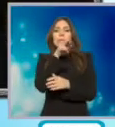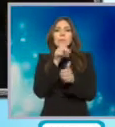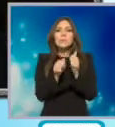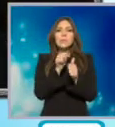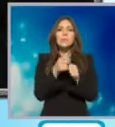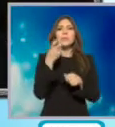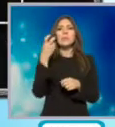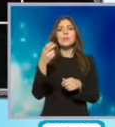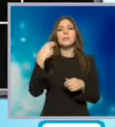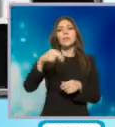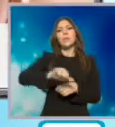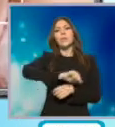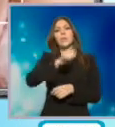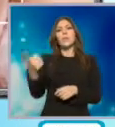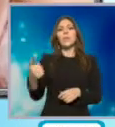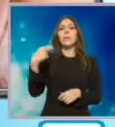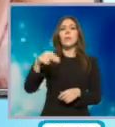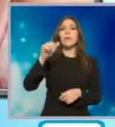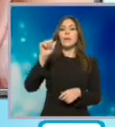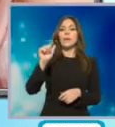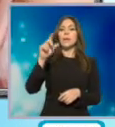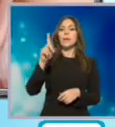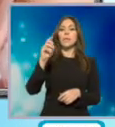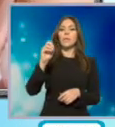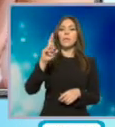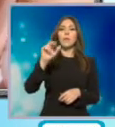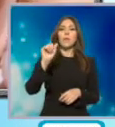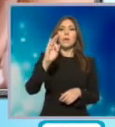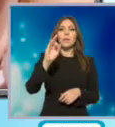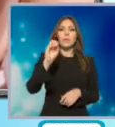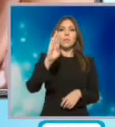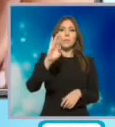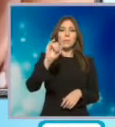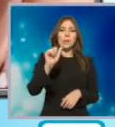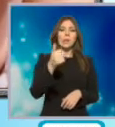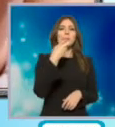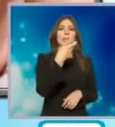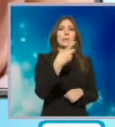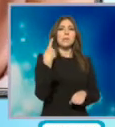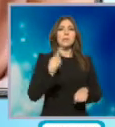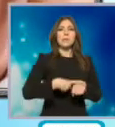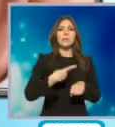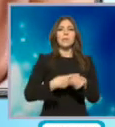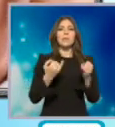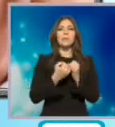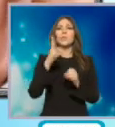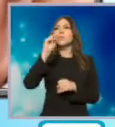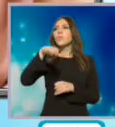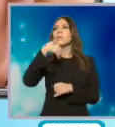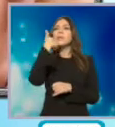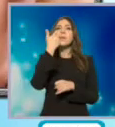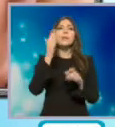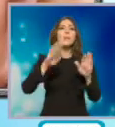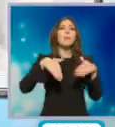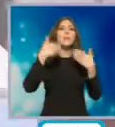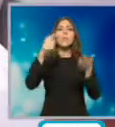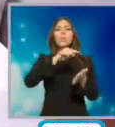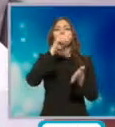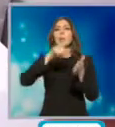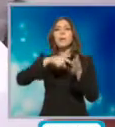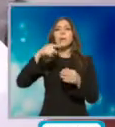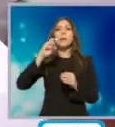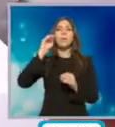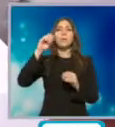acompañado de agorafobia, que es decir, un trastorno en el cual me da, o sea, no quiero estar en un lugar en donde me sea